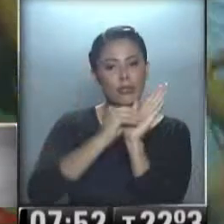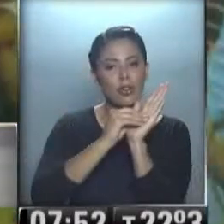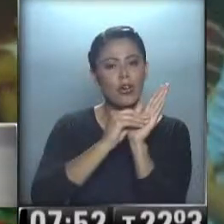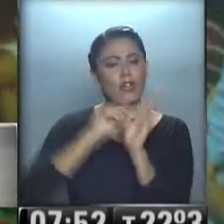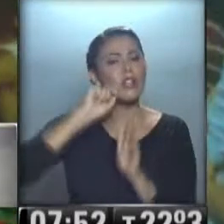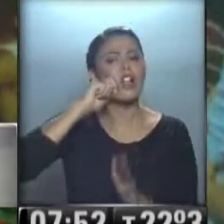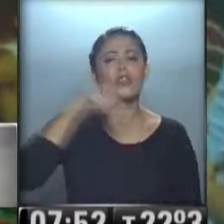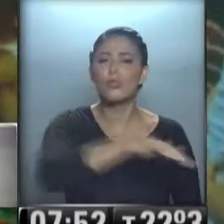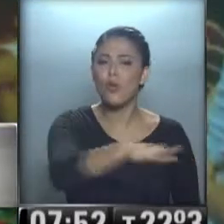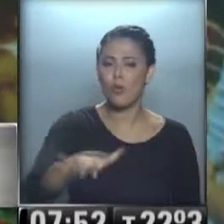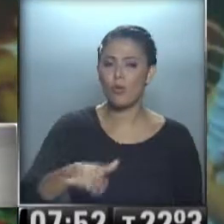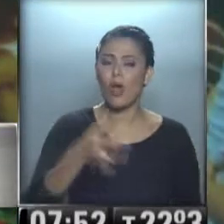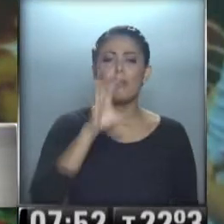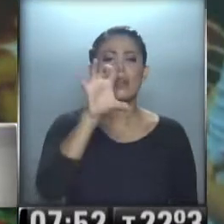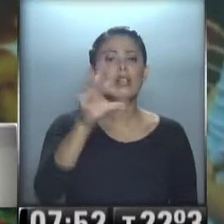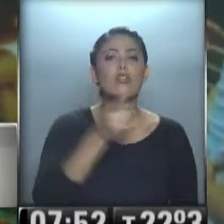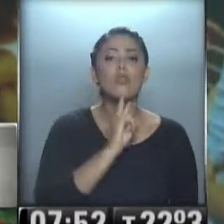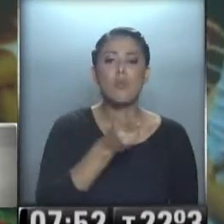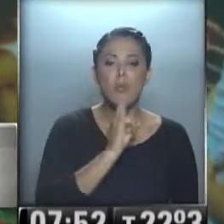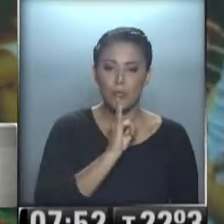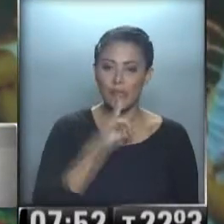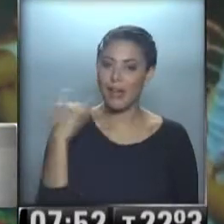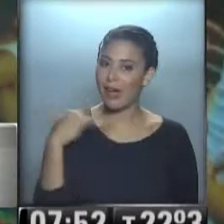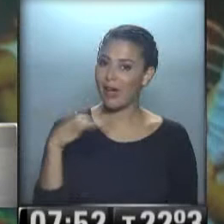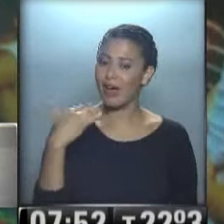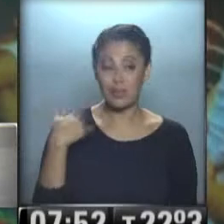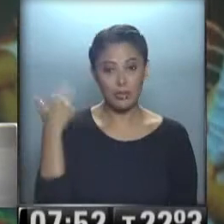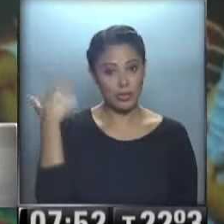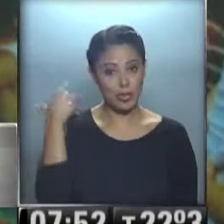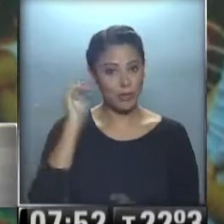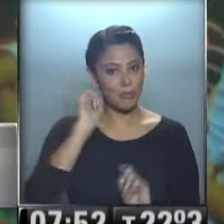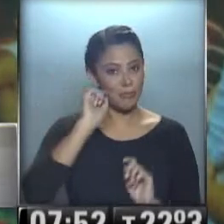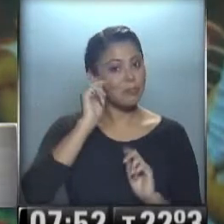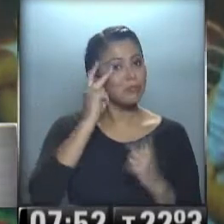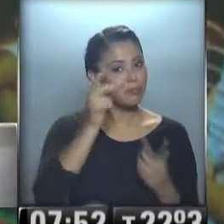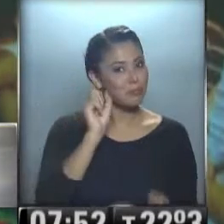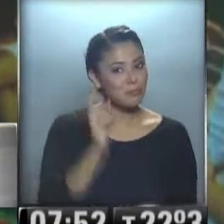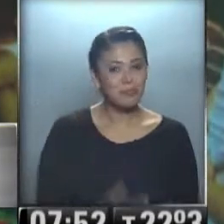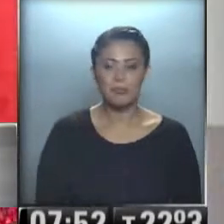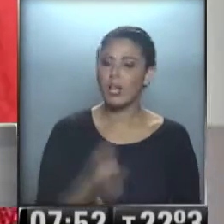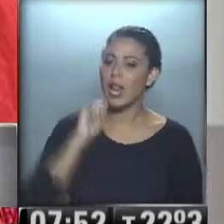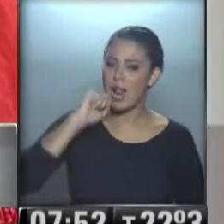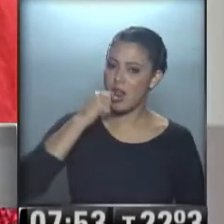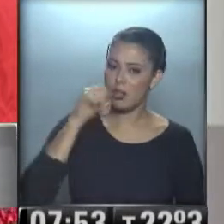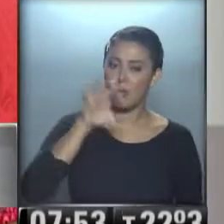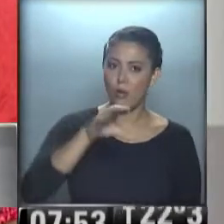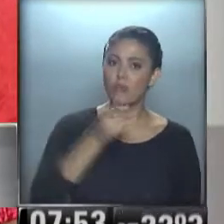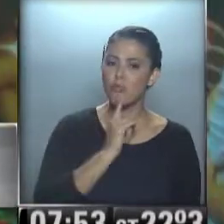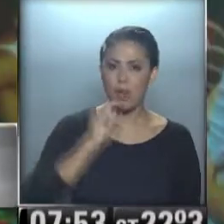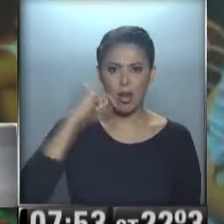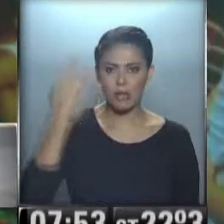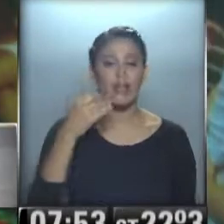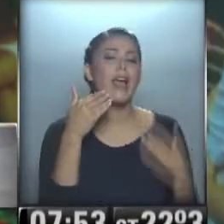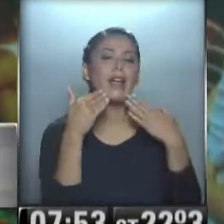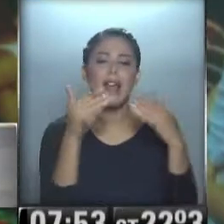hermoso el paisaje, Tucumán. Ay, estuve por ahí también, vos sabés, Silvita. Lindísimo Tucumán, hermoso, preciosa. Gracias